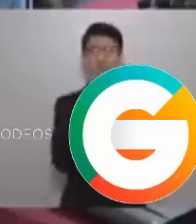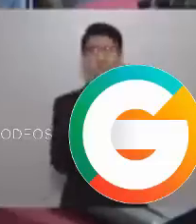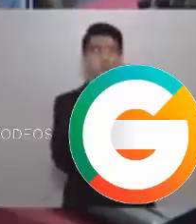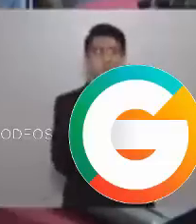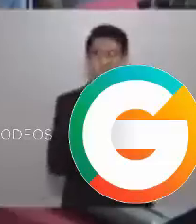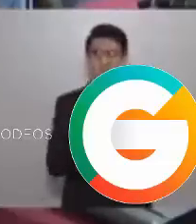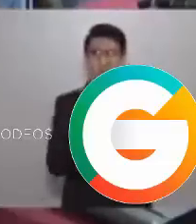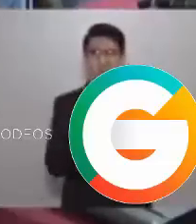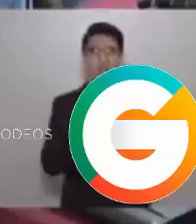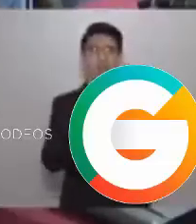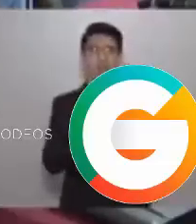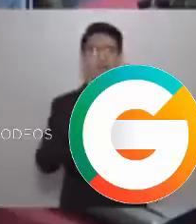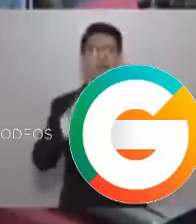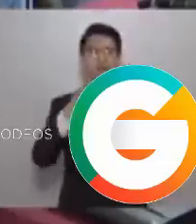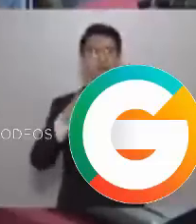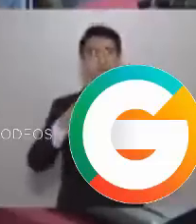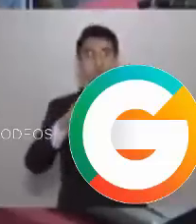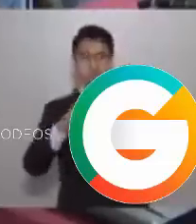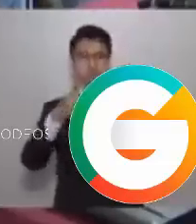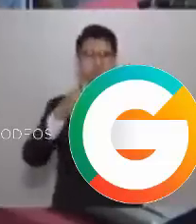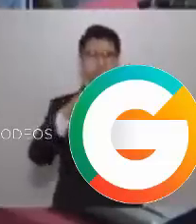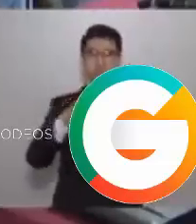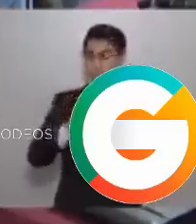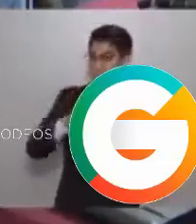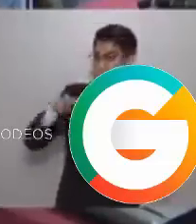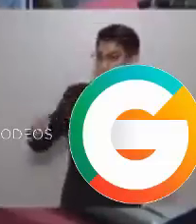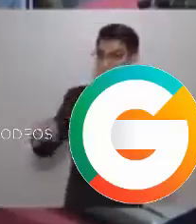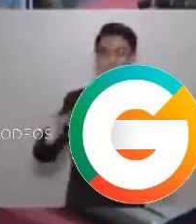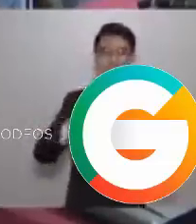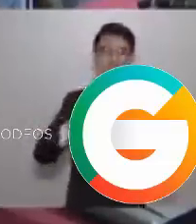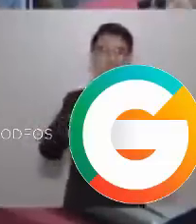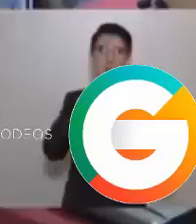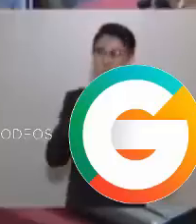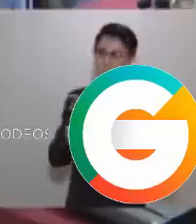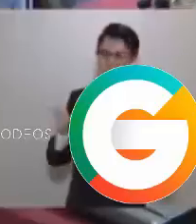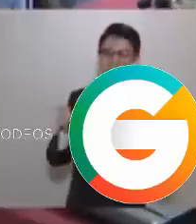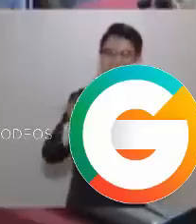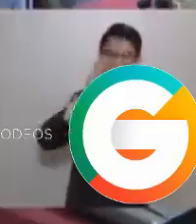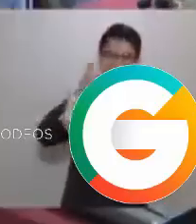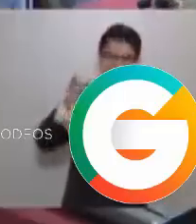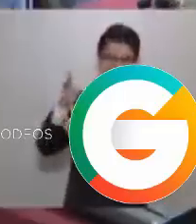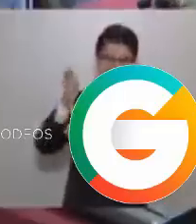esperar la gente de ahí? Bien.